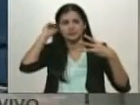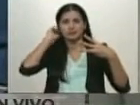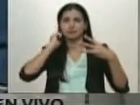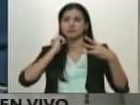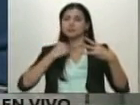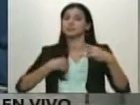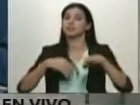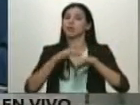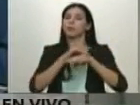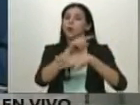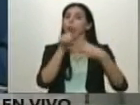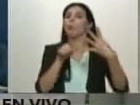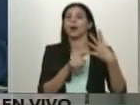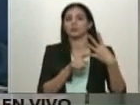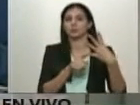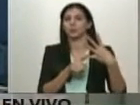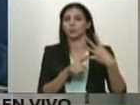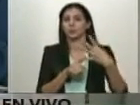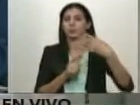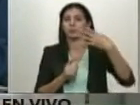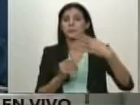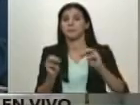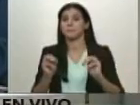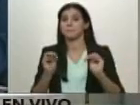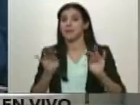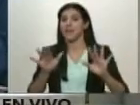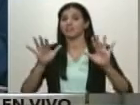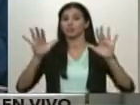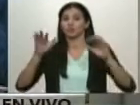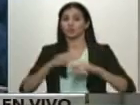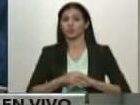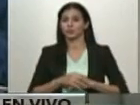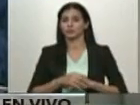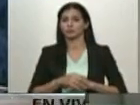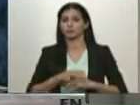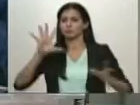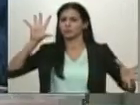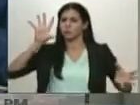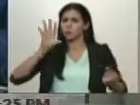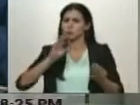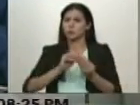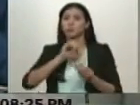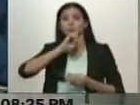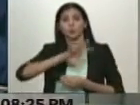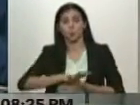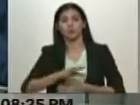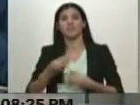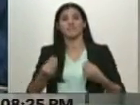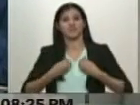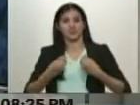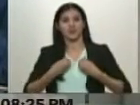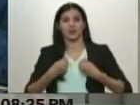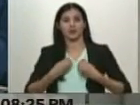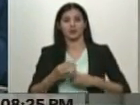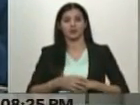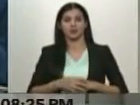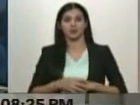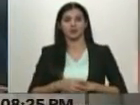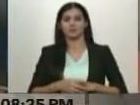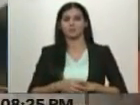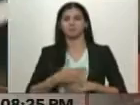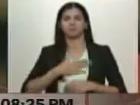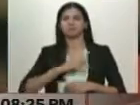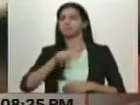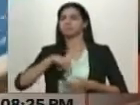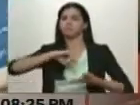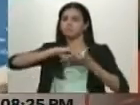cuarteto se llamaría, maravilloso, que recoge esta historia y que es historia viva. Para